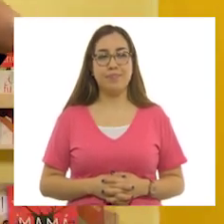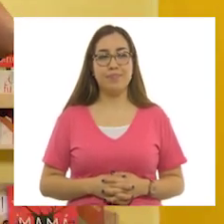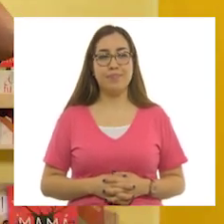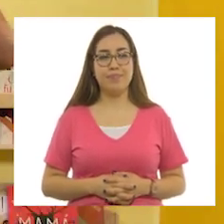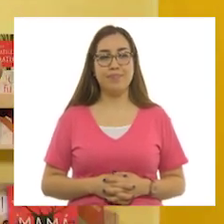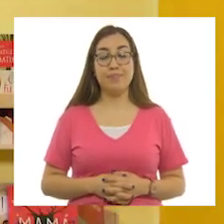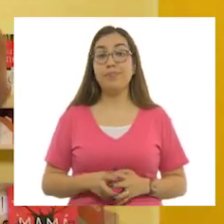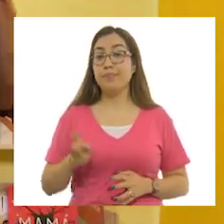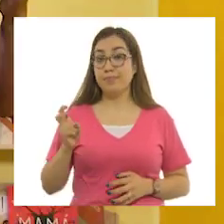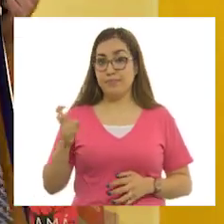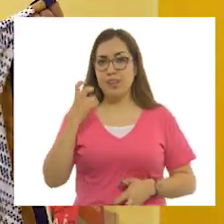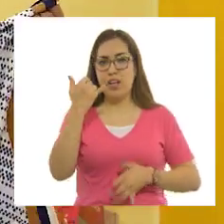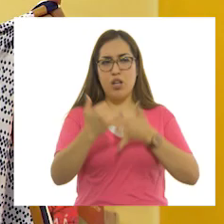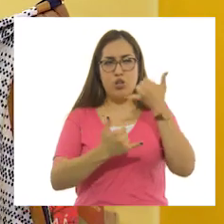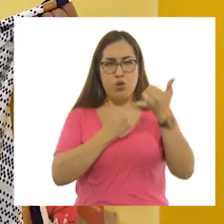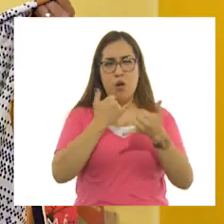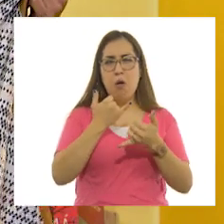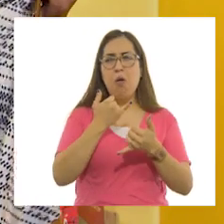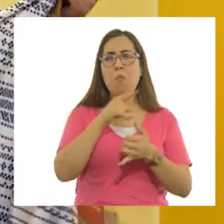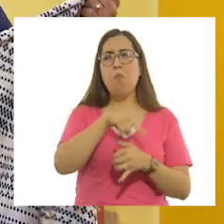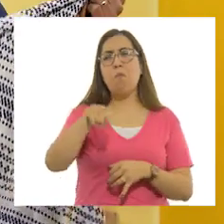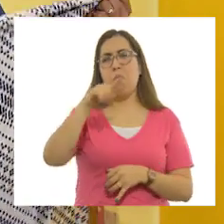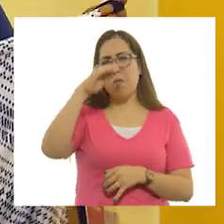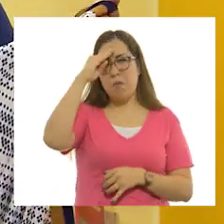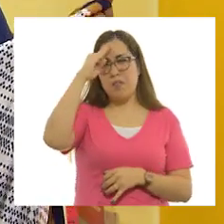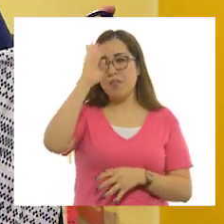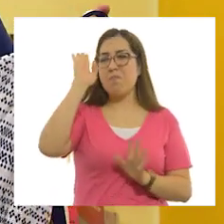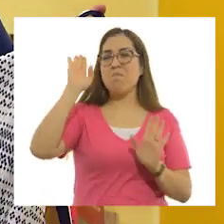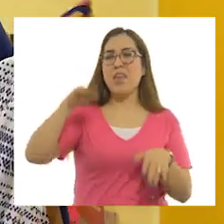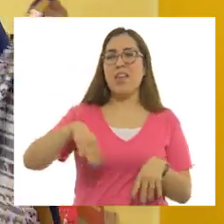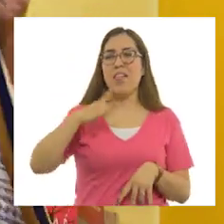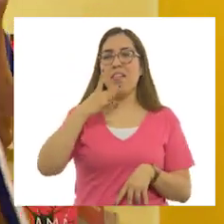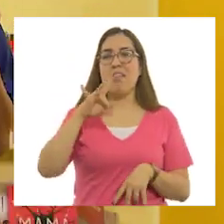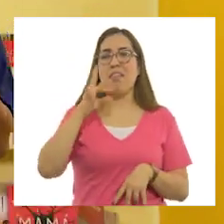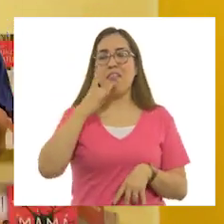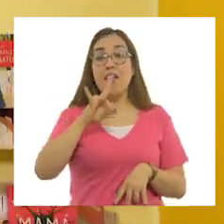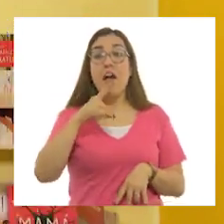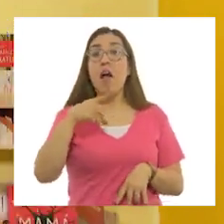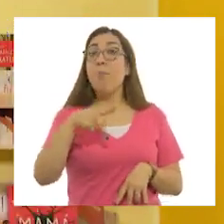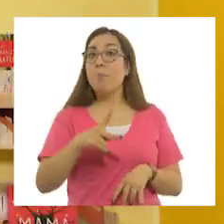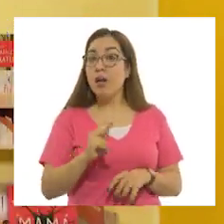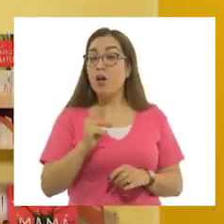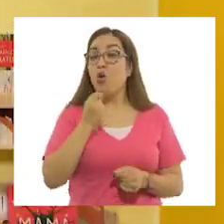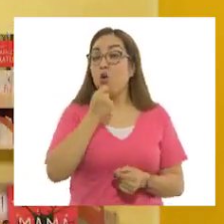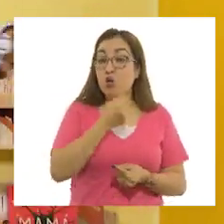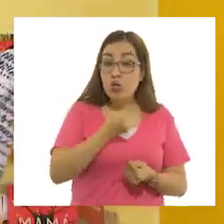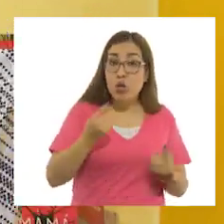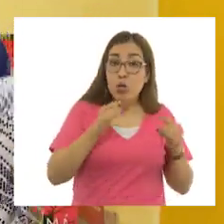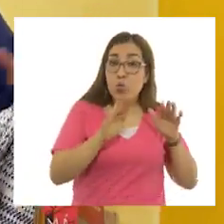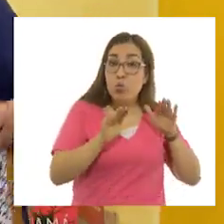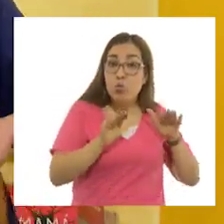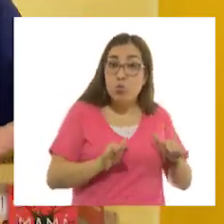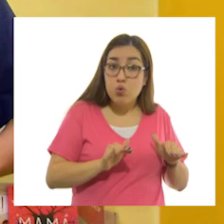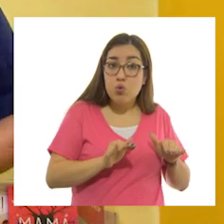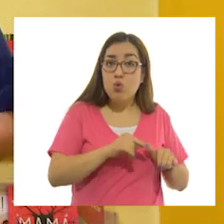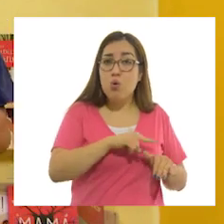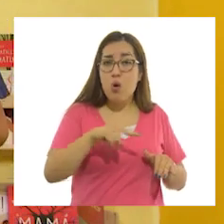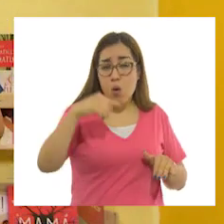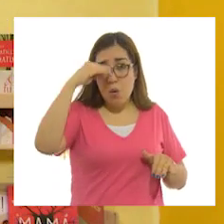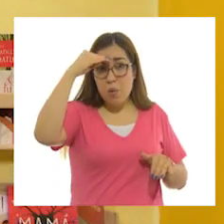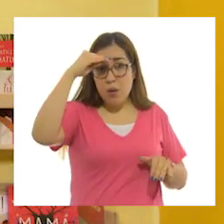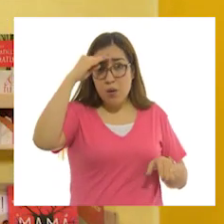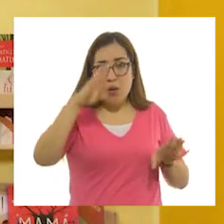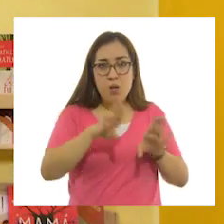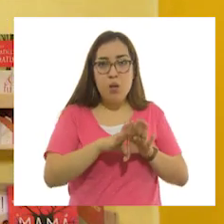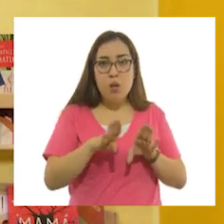este juego puede parecer sencillo pero para las niñas y los niños sobre todo los más pequeños se asemeja a la separación de